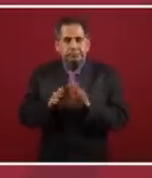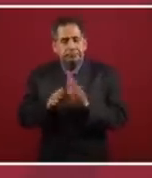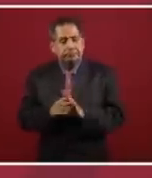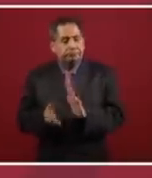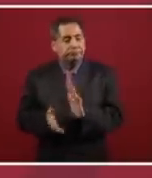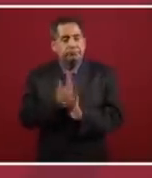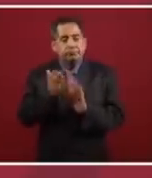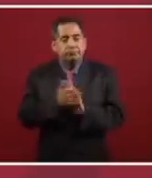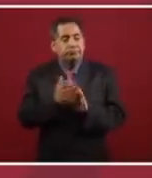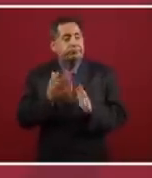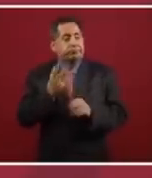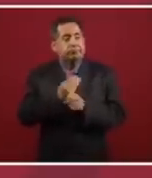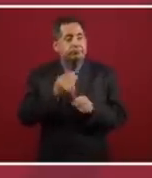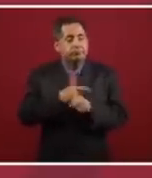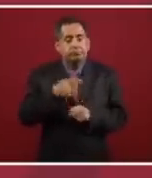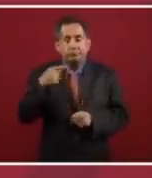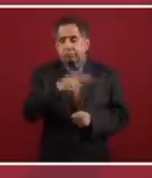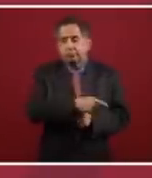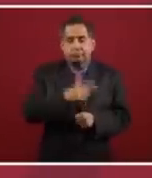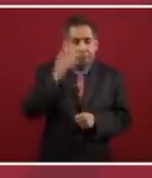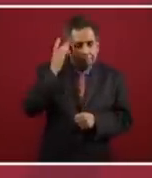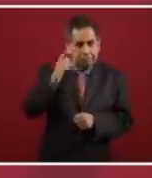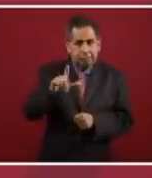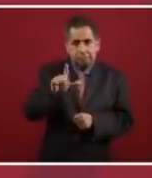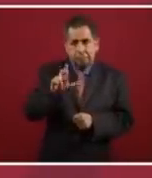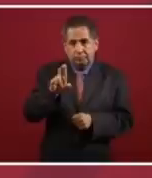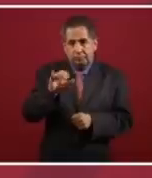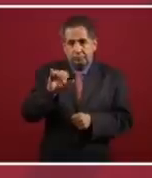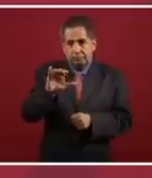obra en Santa Lucía.